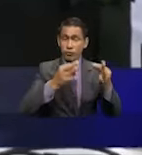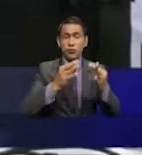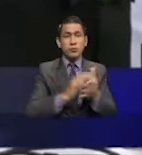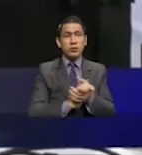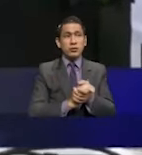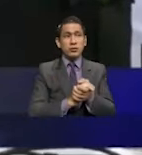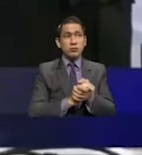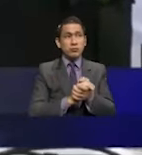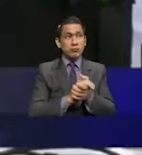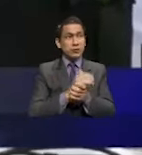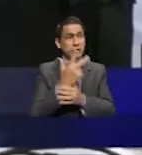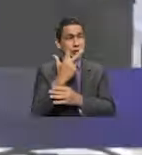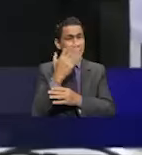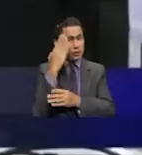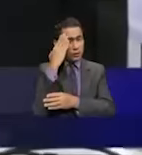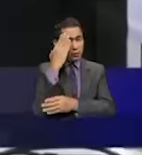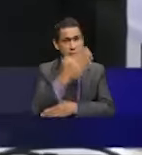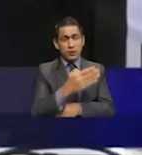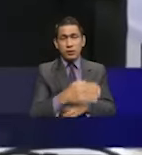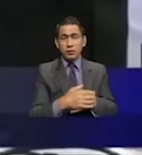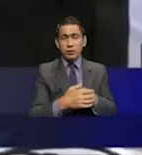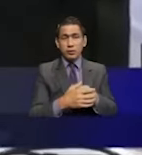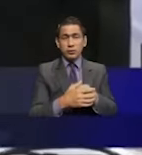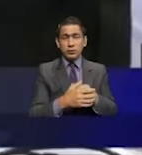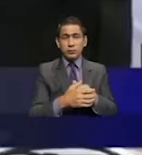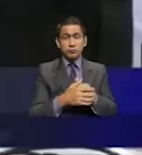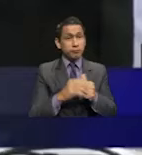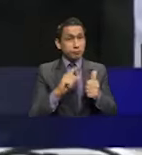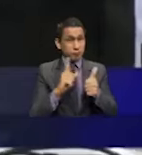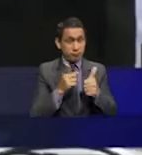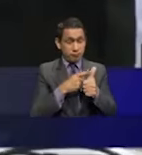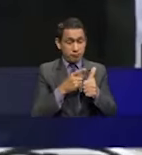tres mociones, por decir de menos. Una moción que sea